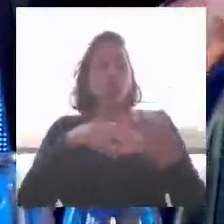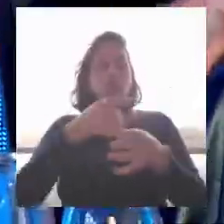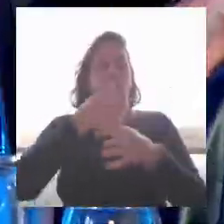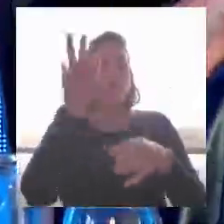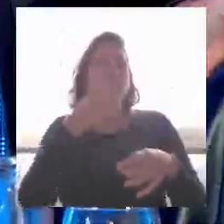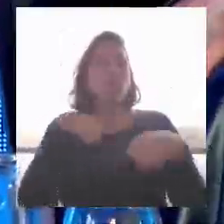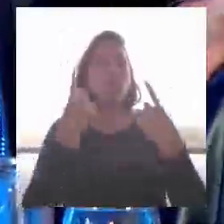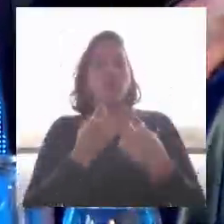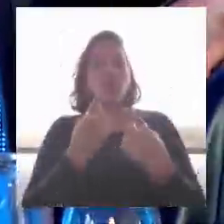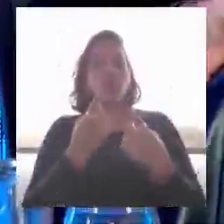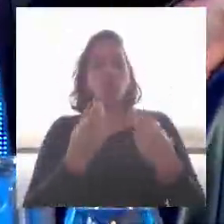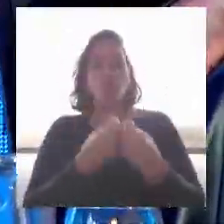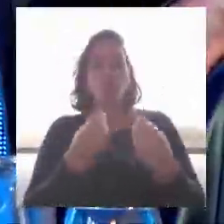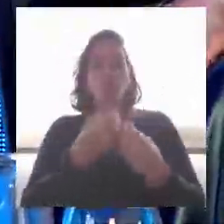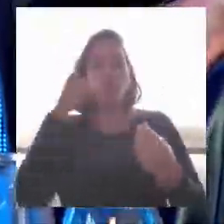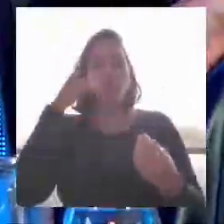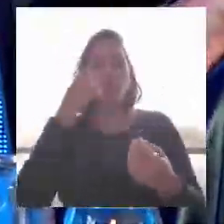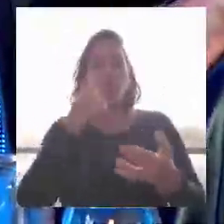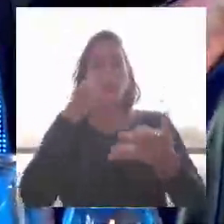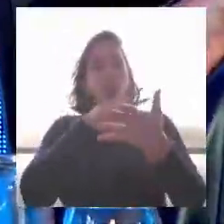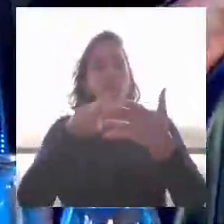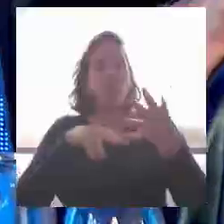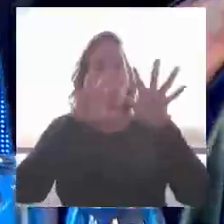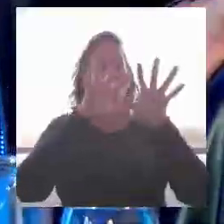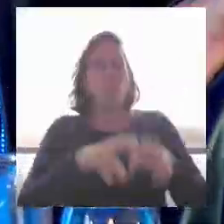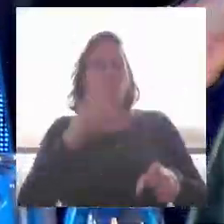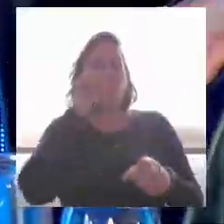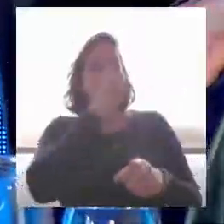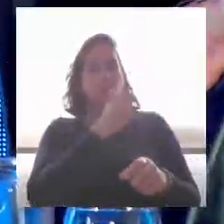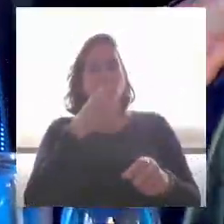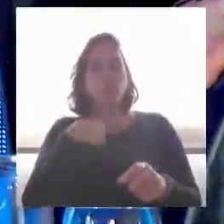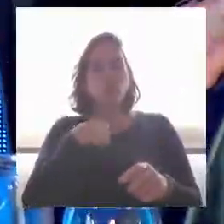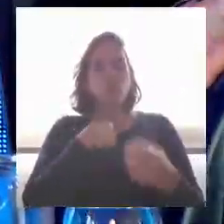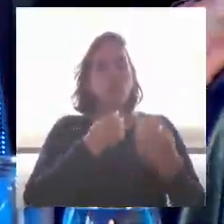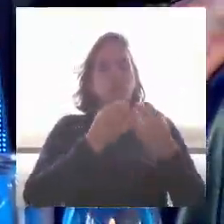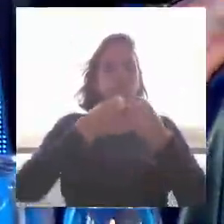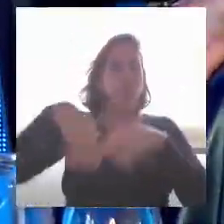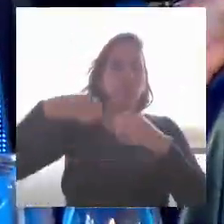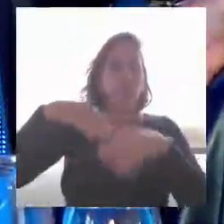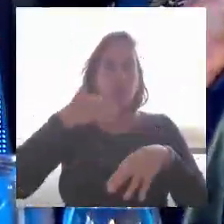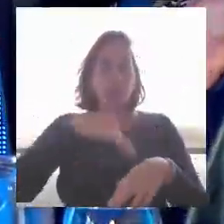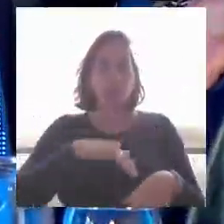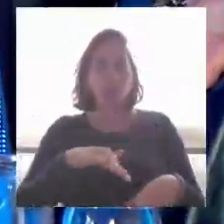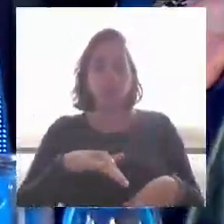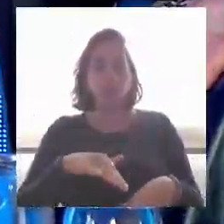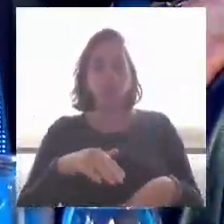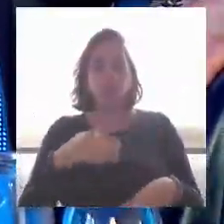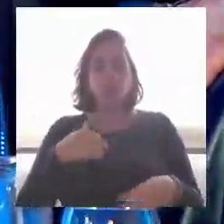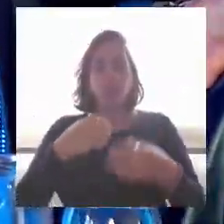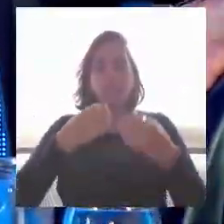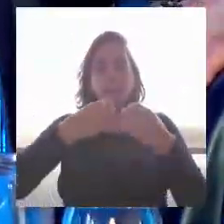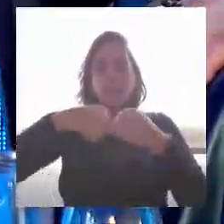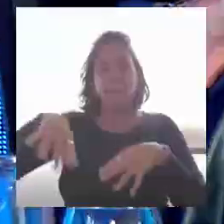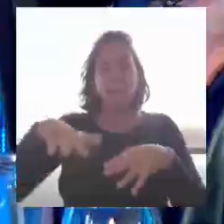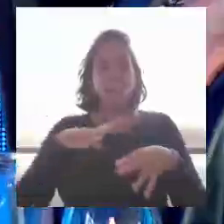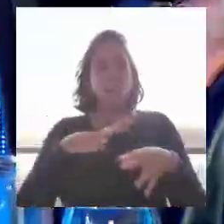esa experiencia. Por ejemplo, cuando estoy leyendo un texto que es complejo y empiezo a perderme un poco y no entiendo, pierdo fluidez. Vieron que empezás a leer como de